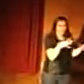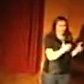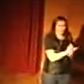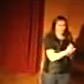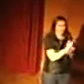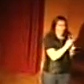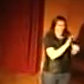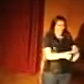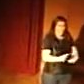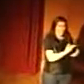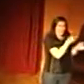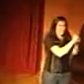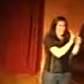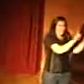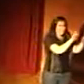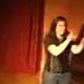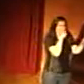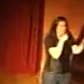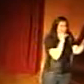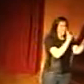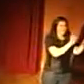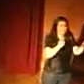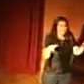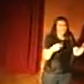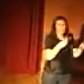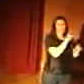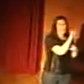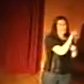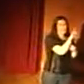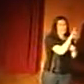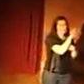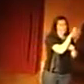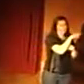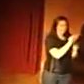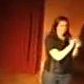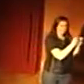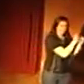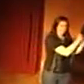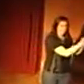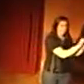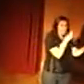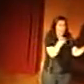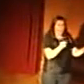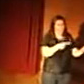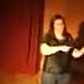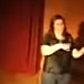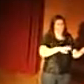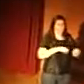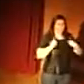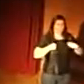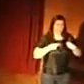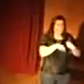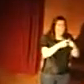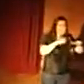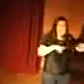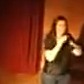esplendor por por Lucía Martínez Valverde que ha hecho un trabajo fantástico y que tienen ustedes ahora para su disfrute en esta sala de